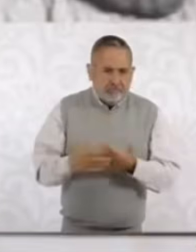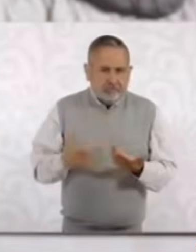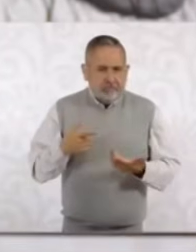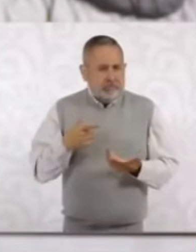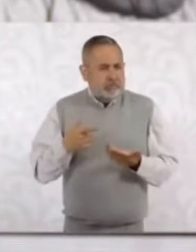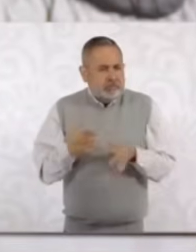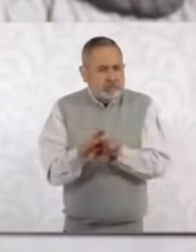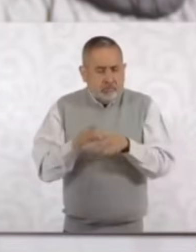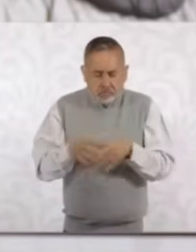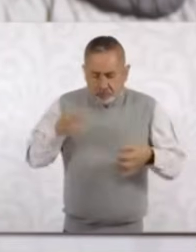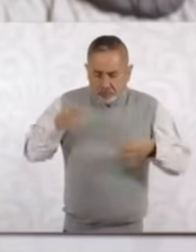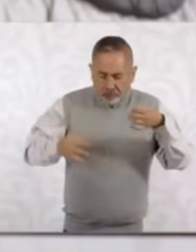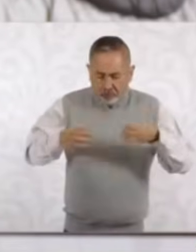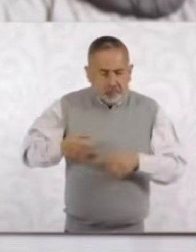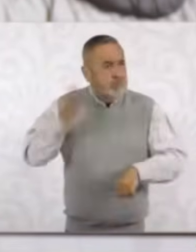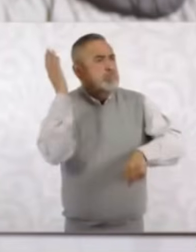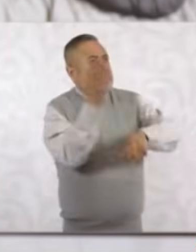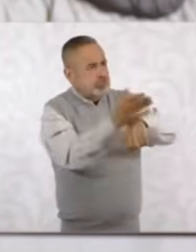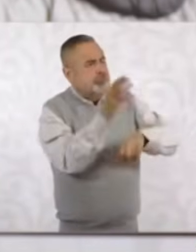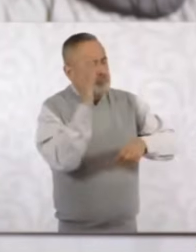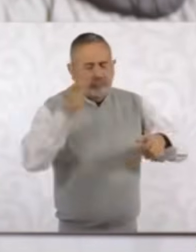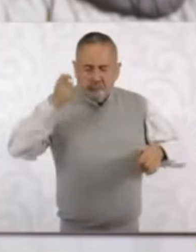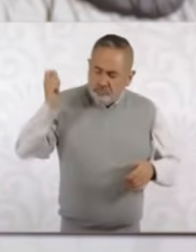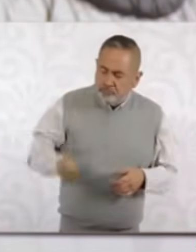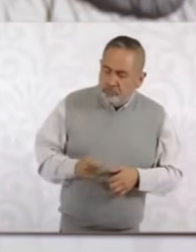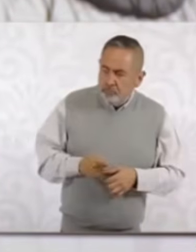tribunal sanciona y luego no pasa nada.